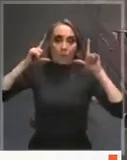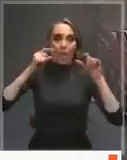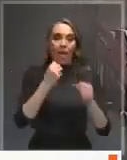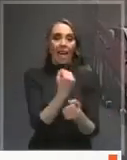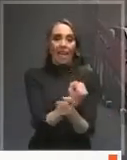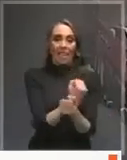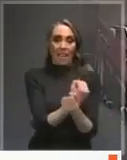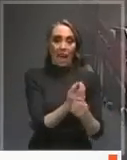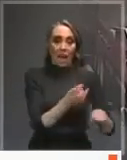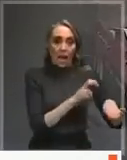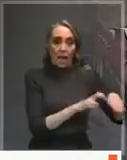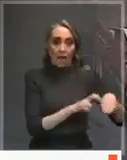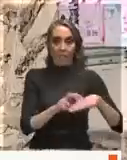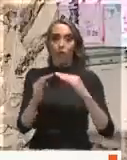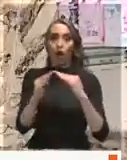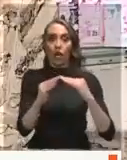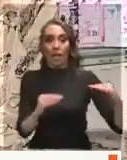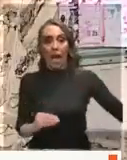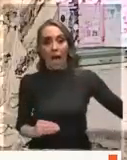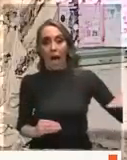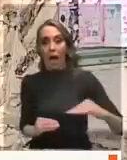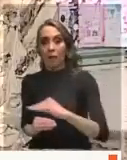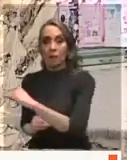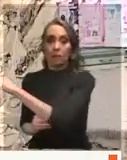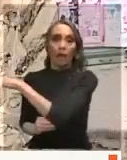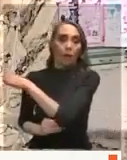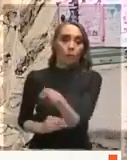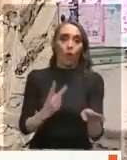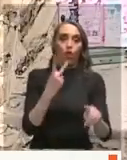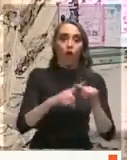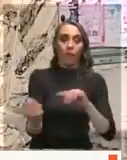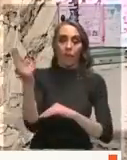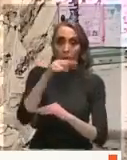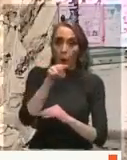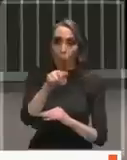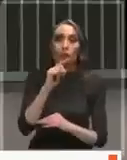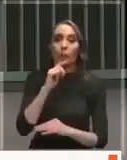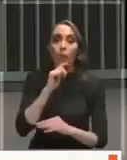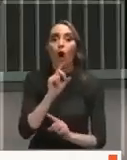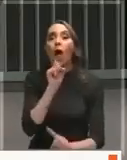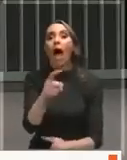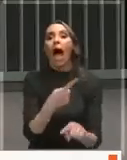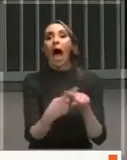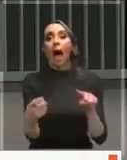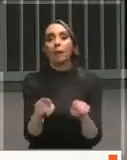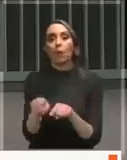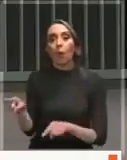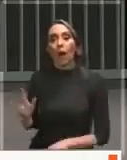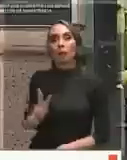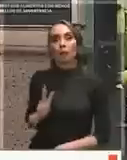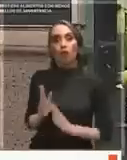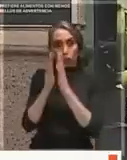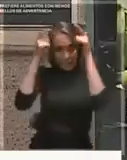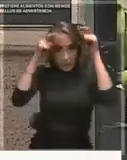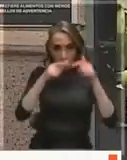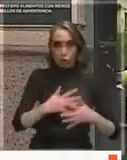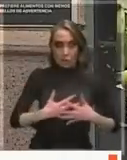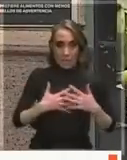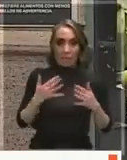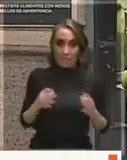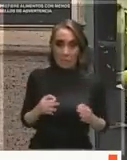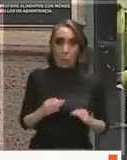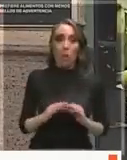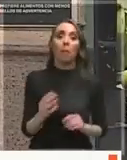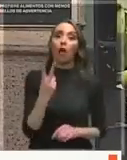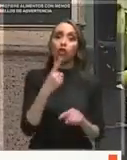carabineros pase por su casa 2 veces al día. Si usted estuviera amenazado como Santos, ¿se sentiría seguro con